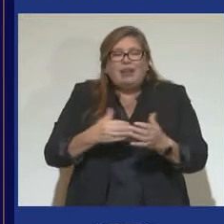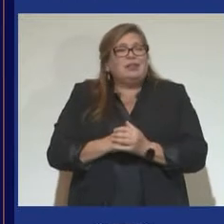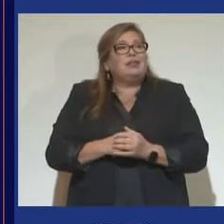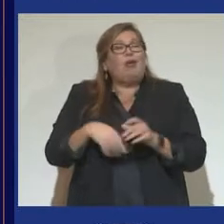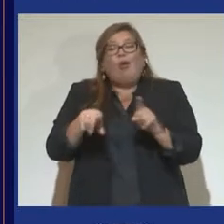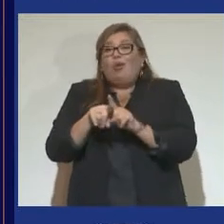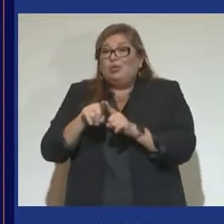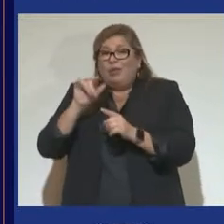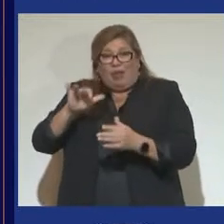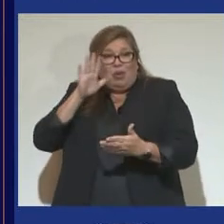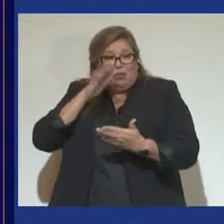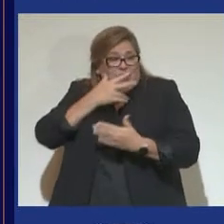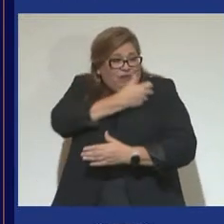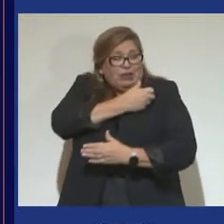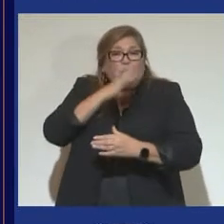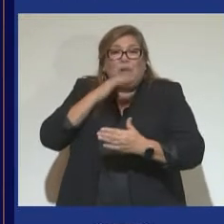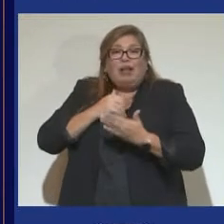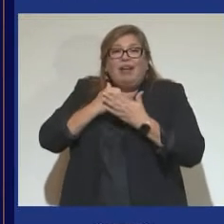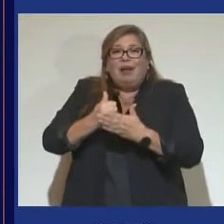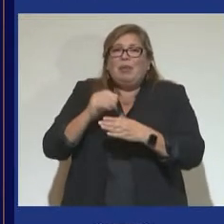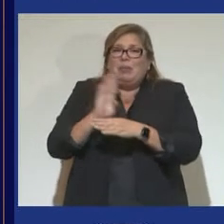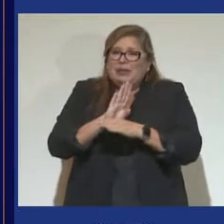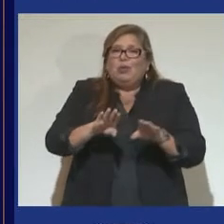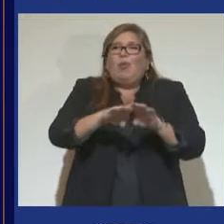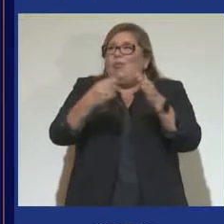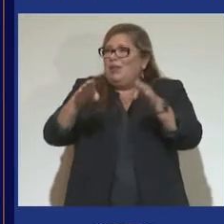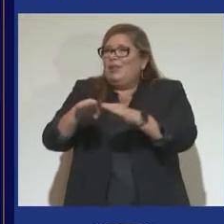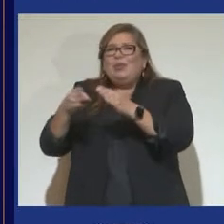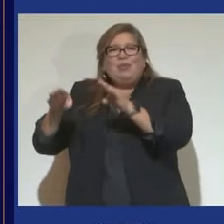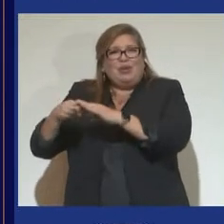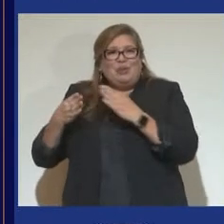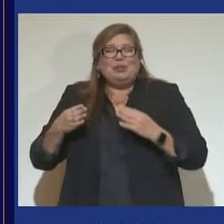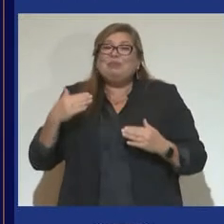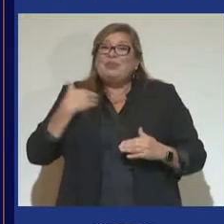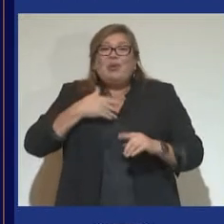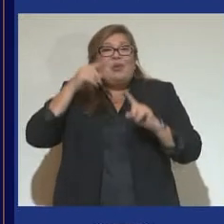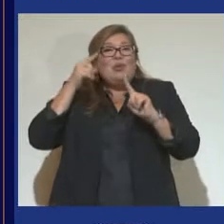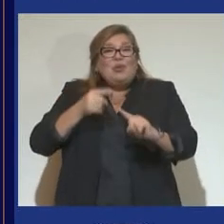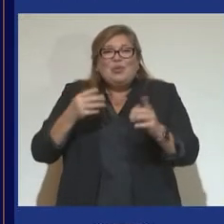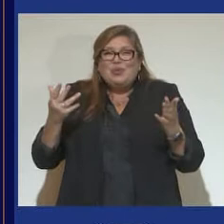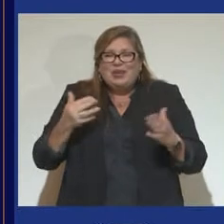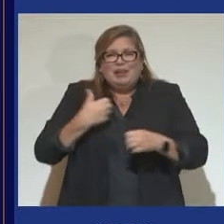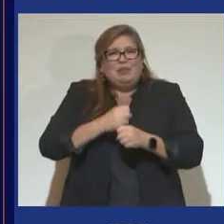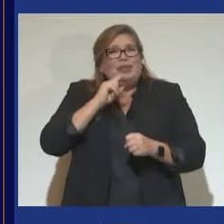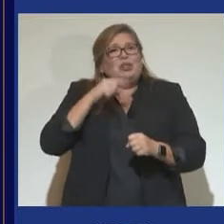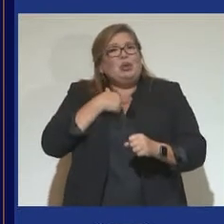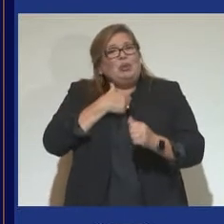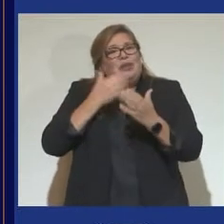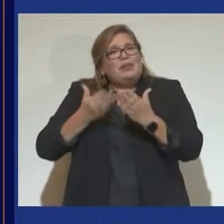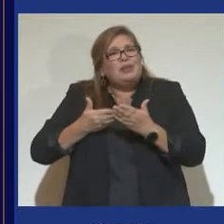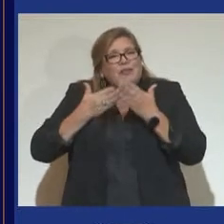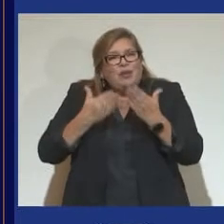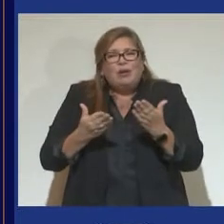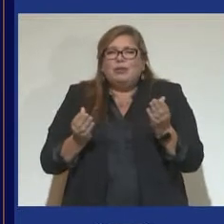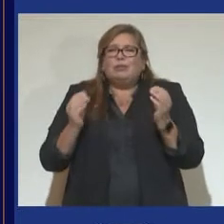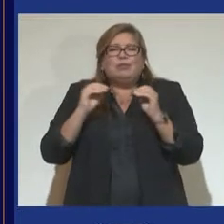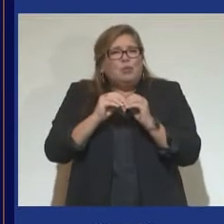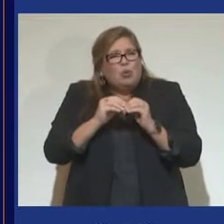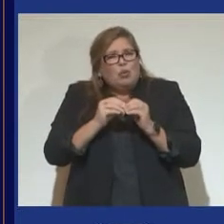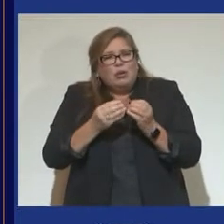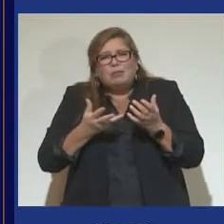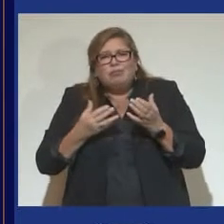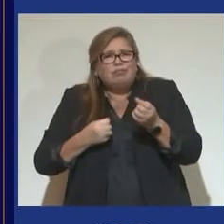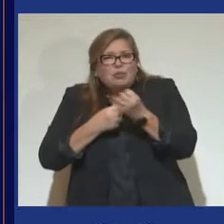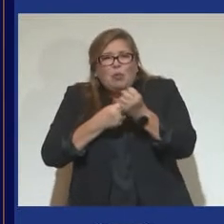en persona en vivo tenemos negocios pequeños y grandes a través del estado y nuestro objetivo tiene que ser proporcionar más recursos más